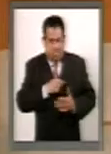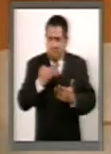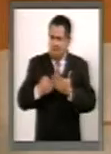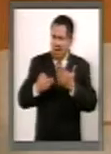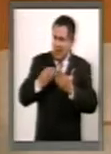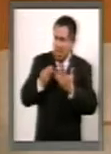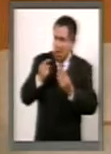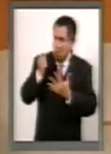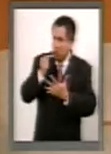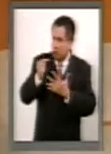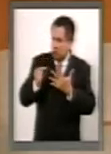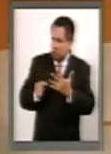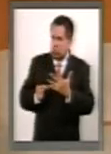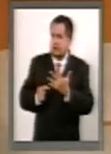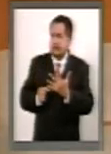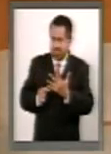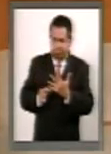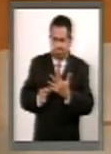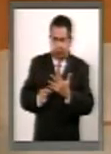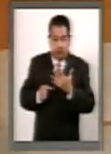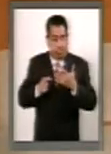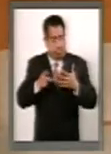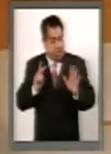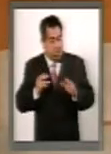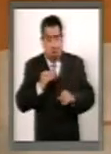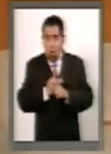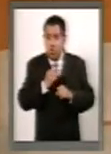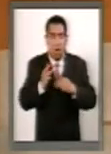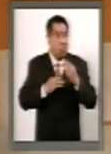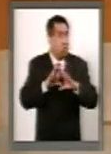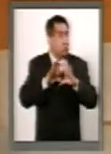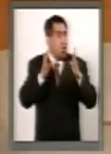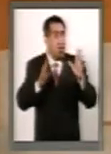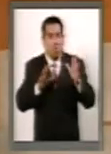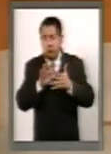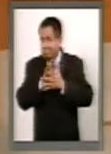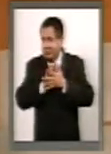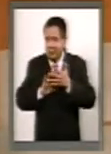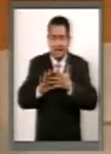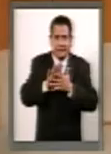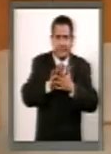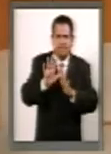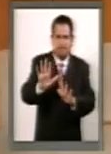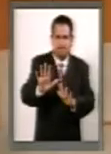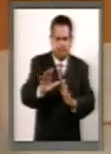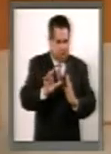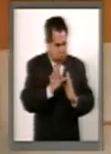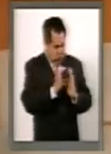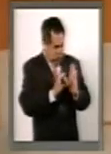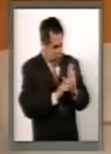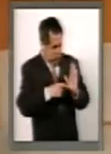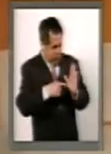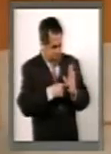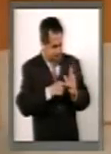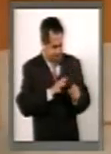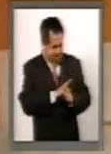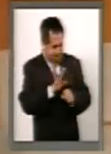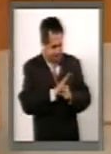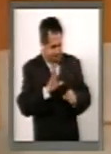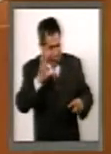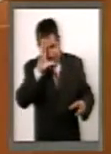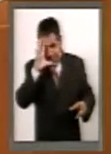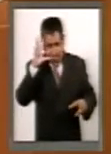cosas, mas ante el presente mundo confuso, en nuestra Constitución encontramos una síntesis